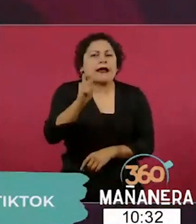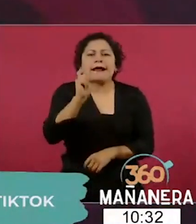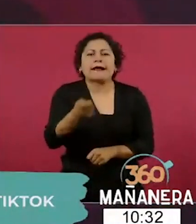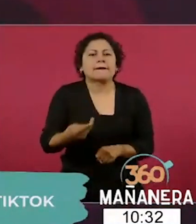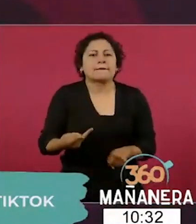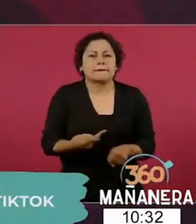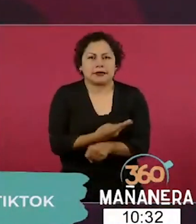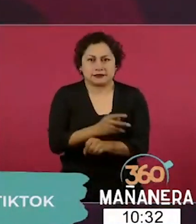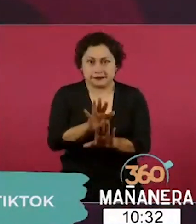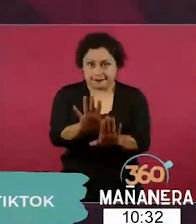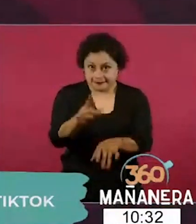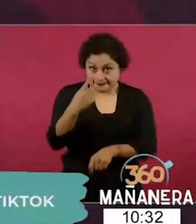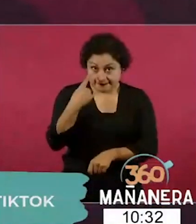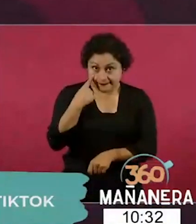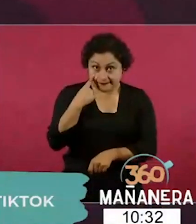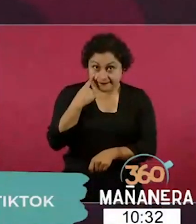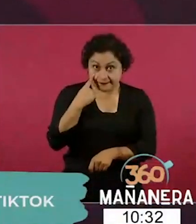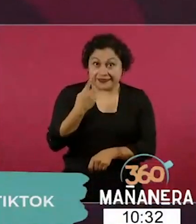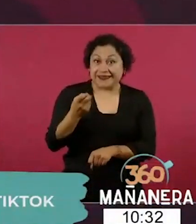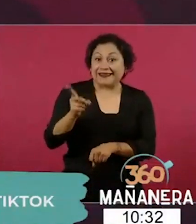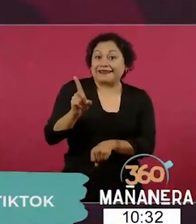La mañana del 16,